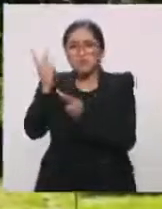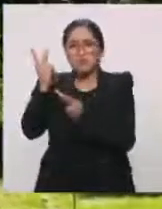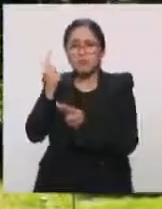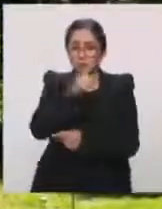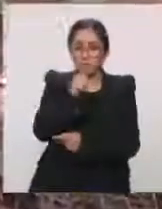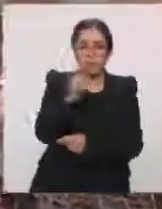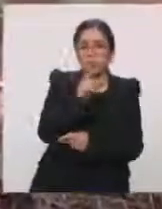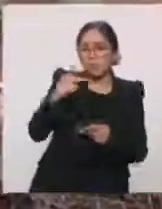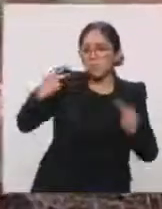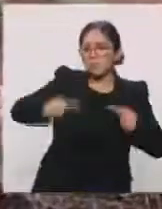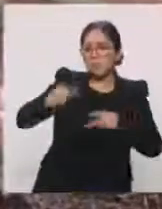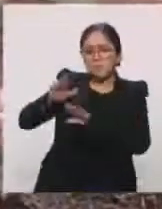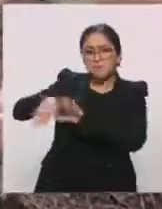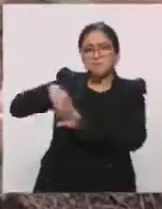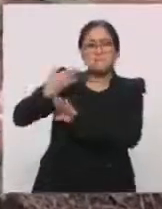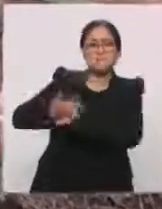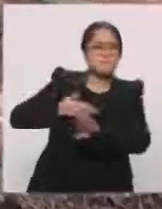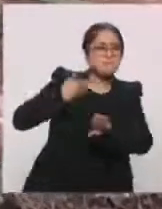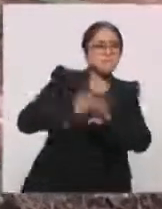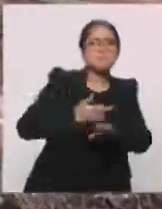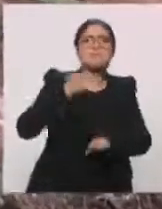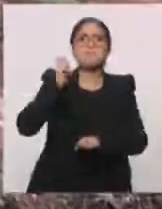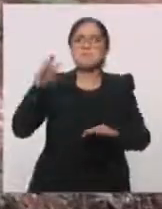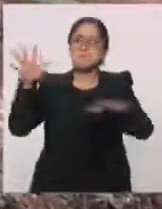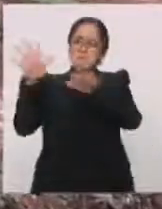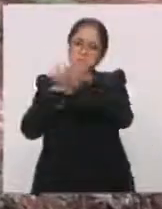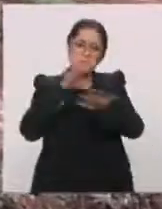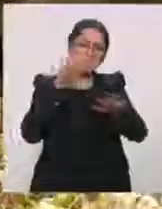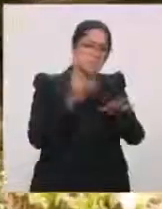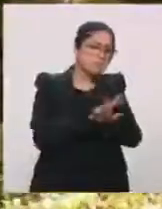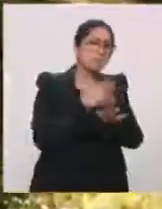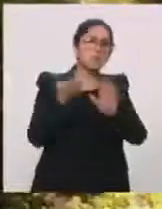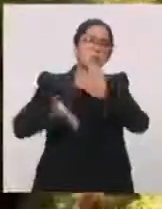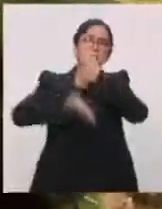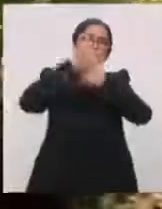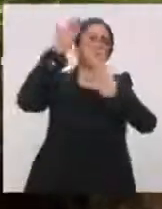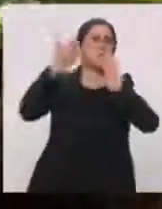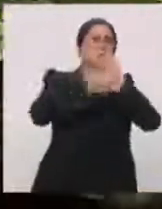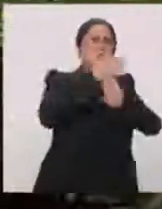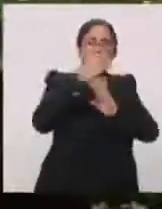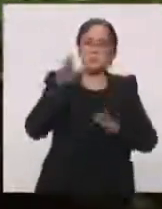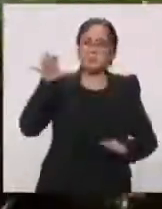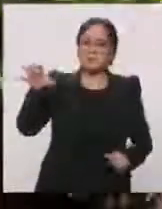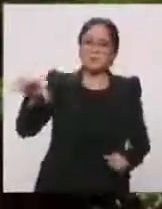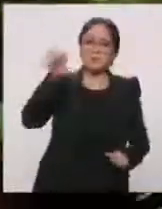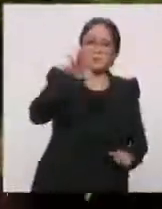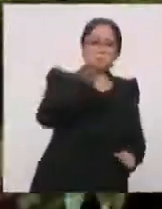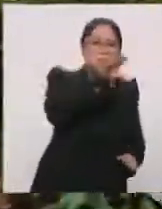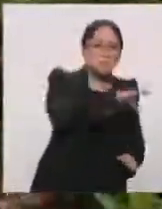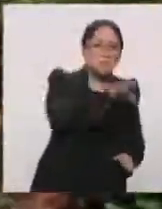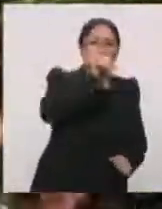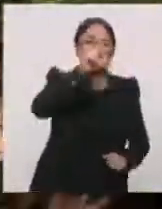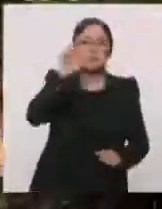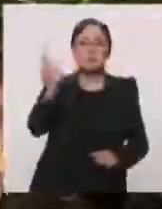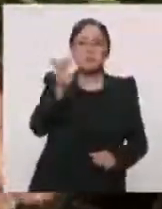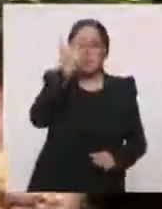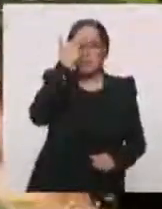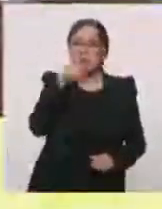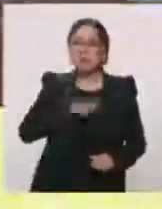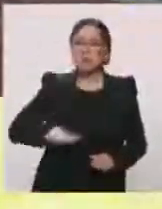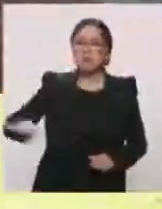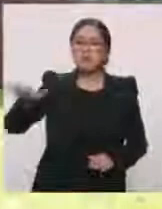presiones? Estamos cambiando, estamos construyendo, se están fraccionando. Recordemos que mucho de esto, de las zonas